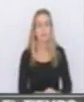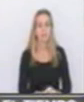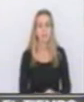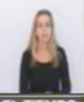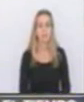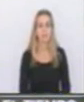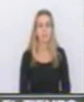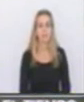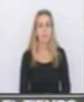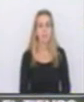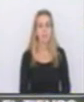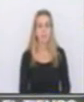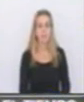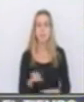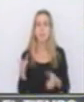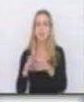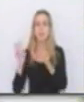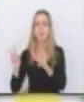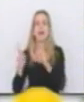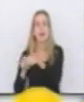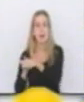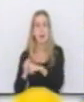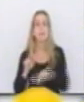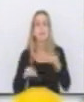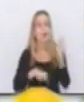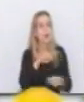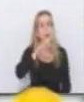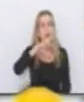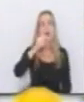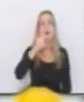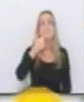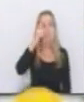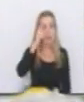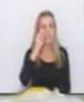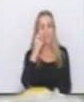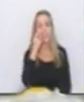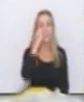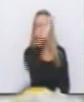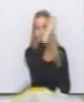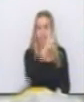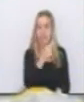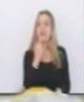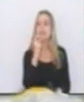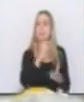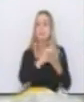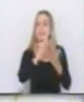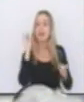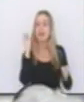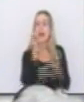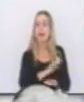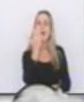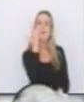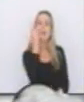Dale. Gustavo Posse, el intendente de San Isidro, mandó una carta en Facebook, lo acaba de confirmar en radio, abandona la precandidatura